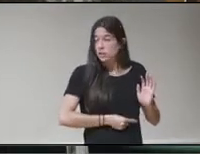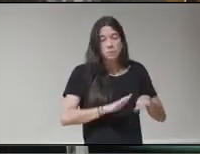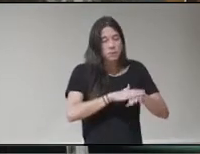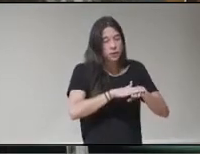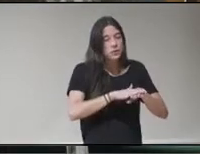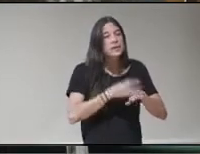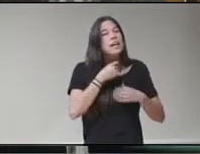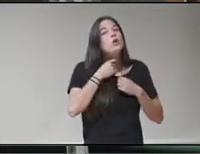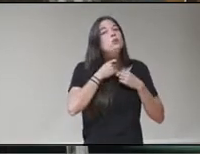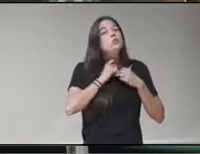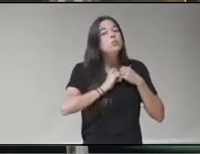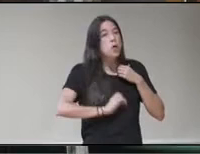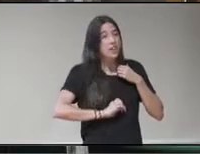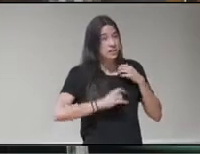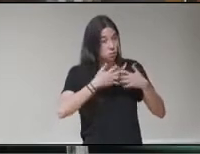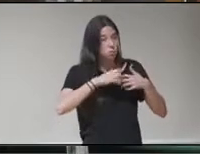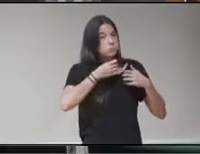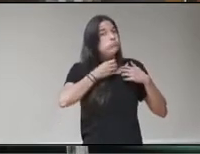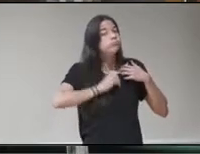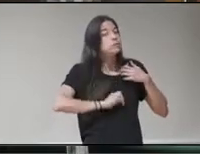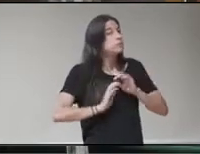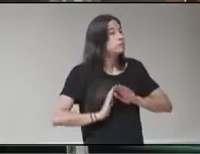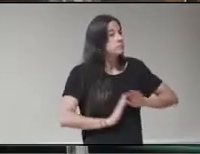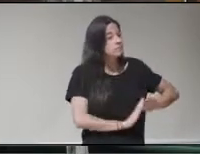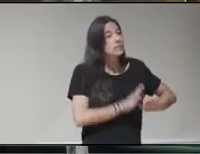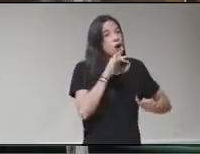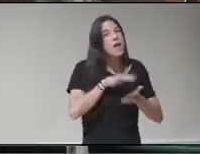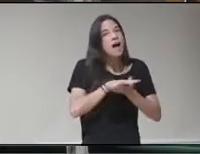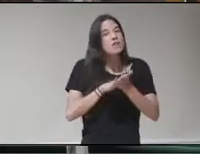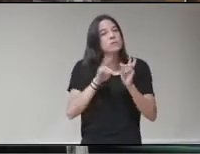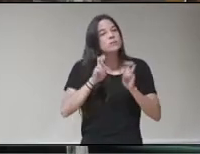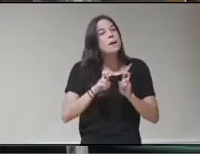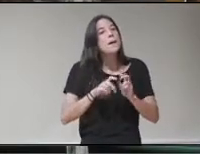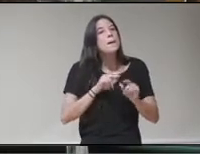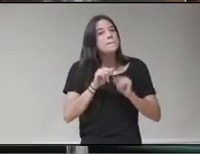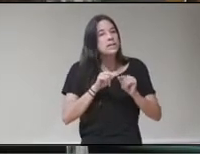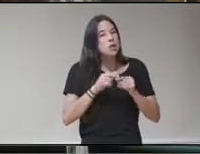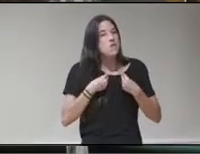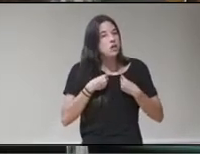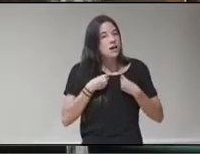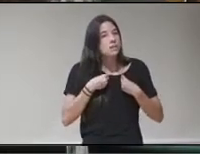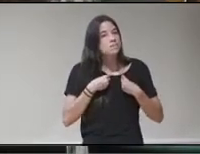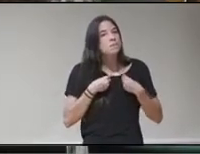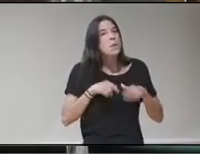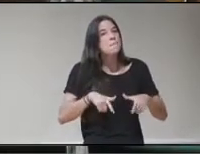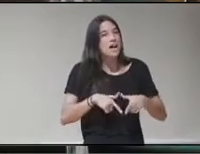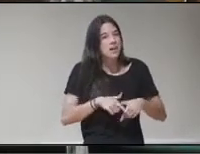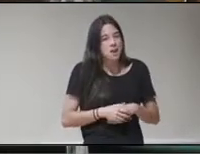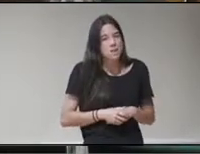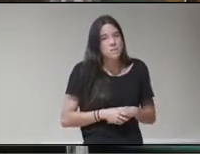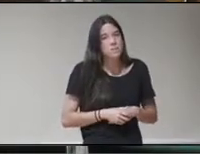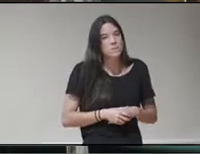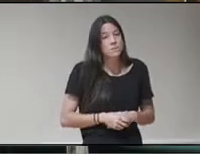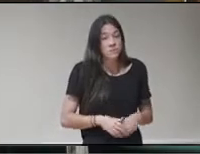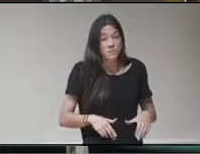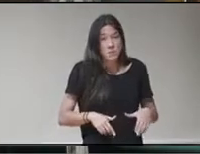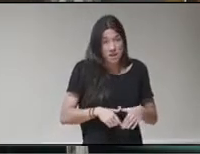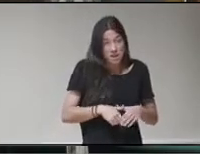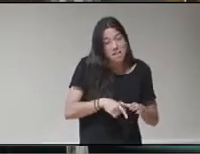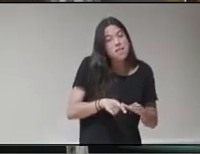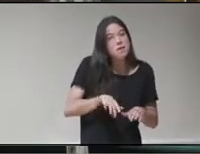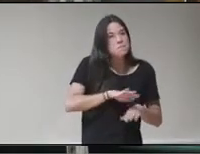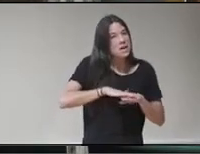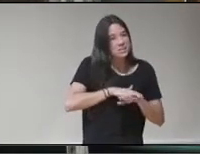el tubo digestivo y pasamos a hablar de la microbiota vaginal. La microbiota vaginal básicamente está constituida por